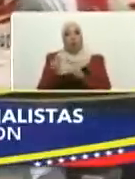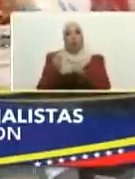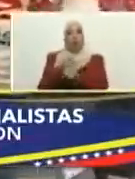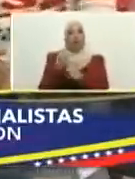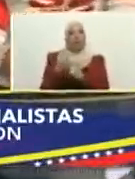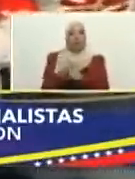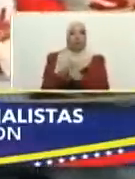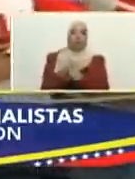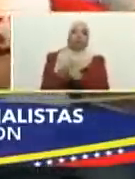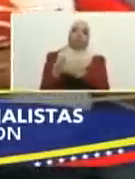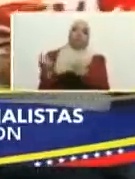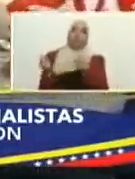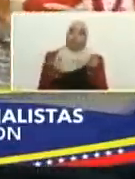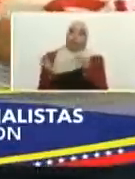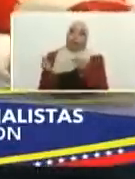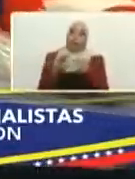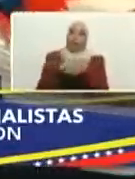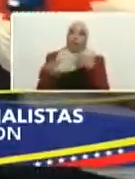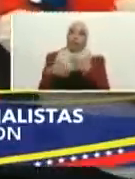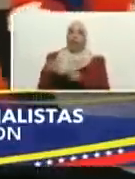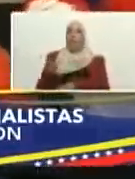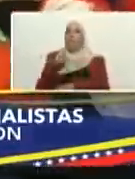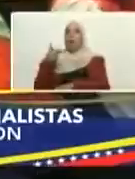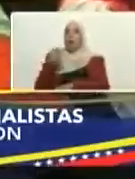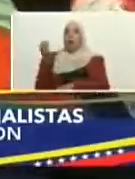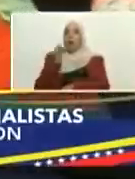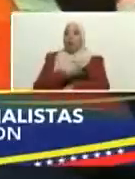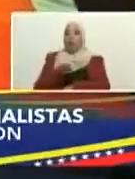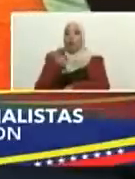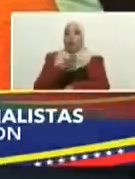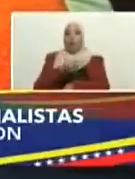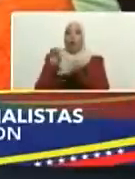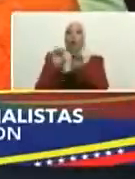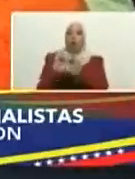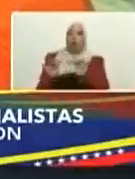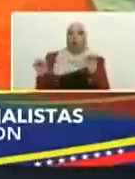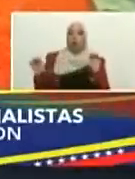de articulación de toda la política social, de las políticas